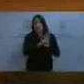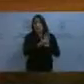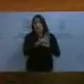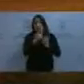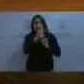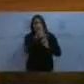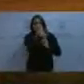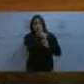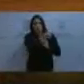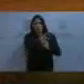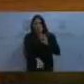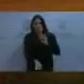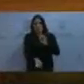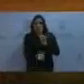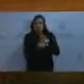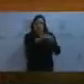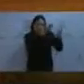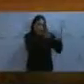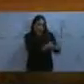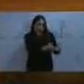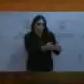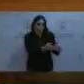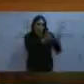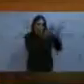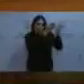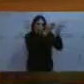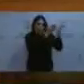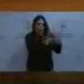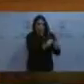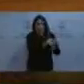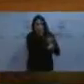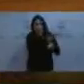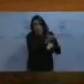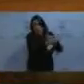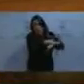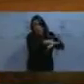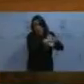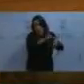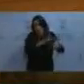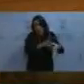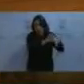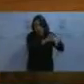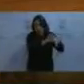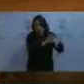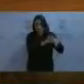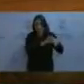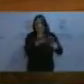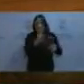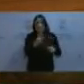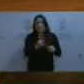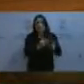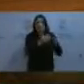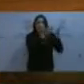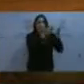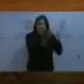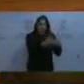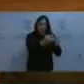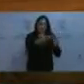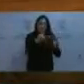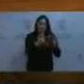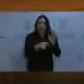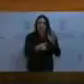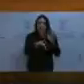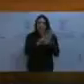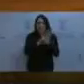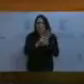ustedes, cuando hablo de usted o de ustedes me refiero al Gobierno, y que, por supuesto, usted se refería a una ley, no un